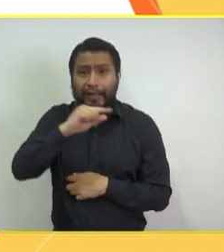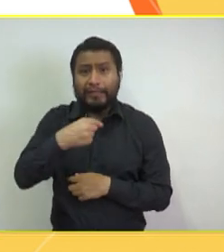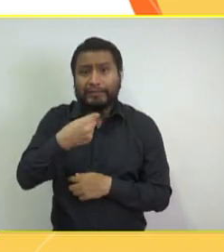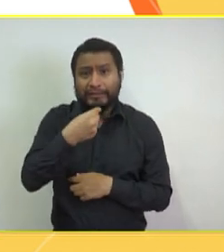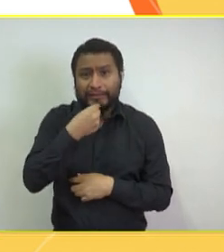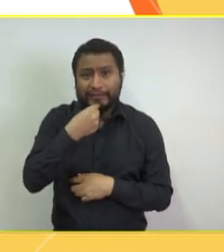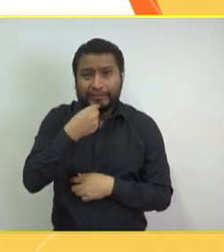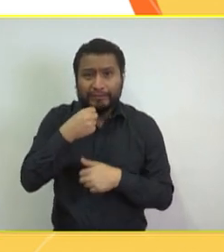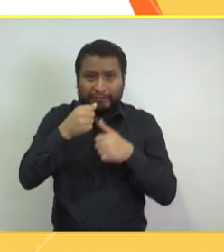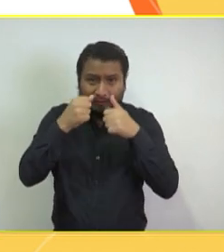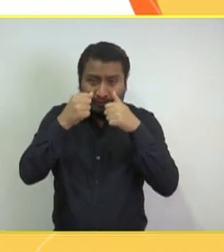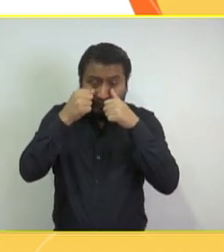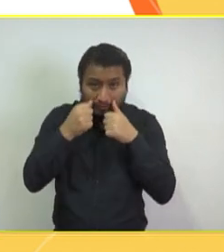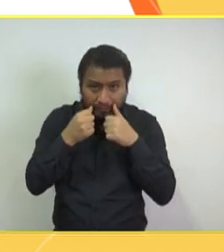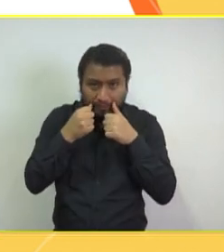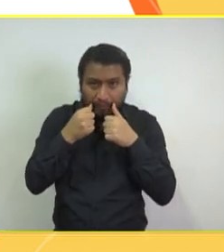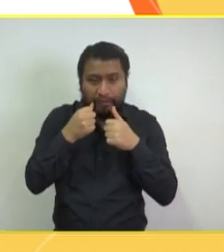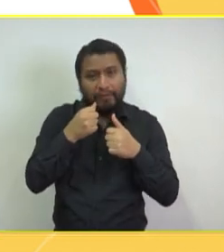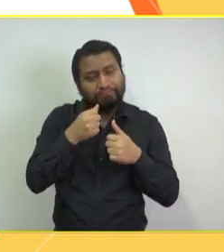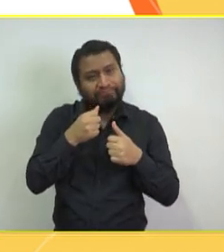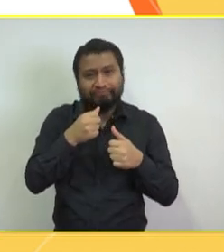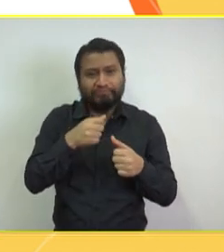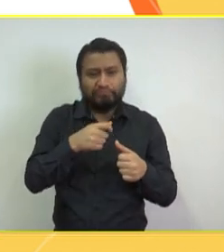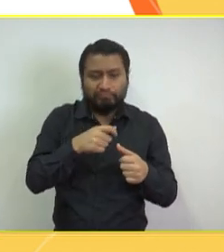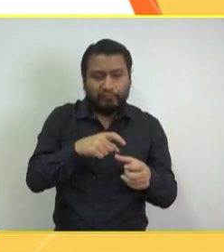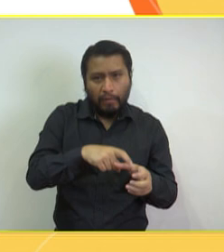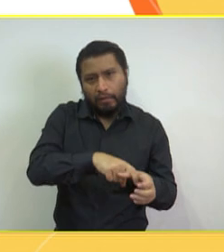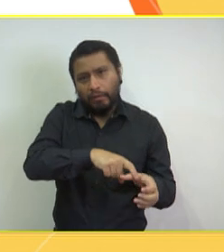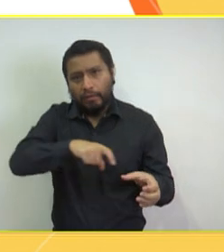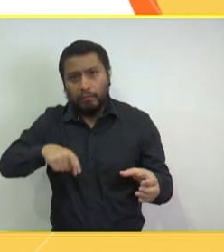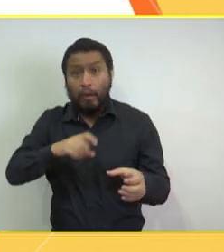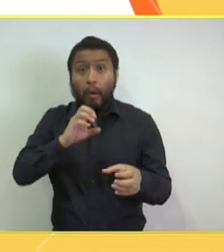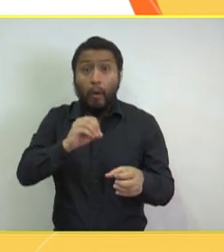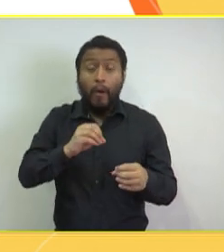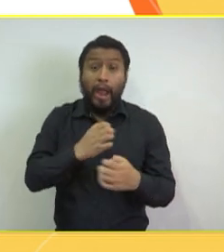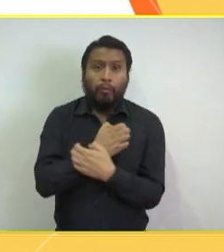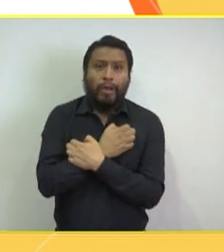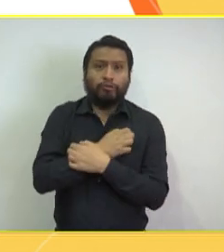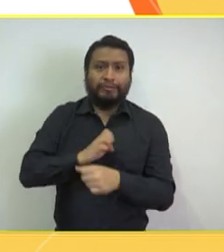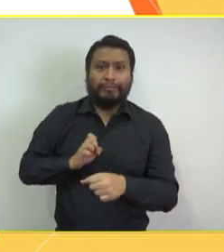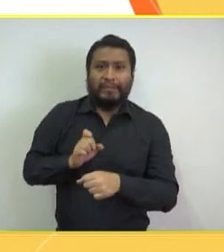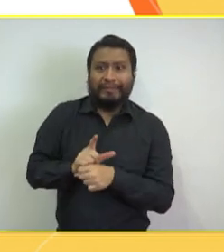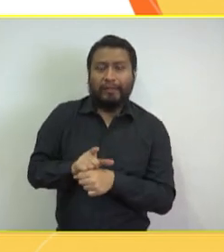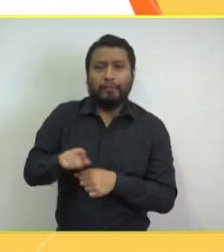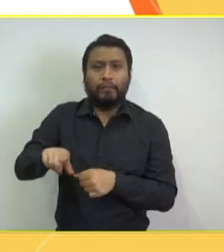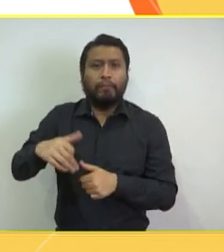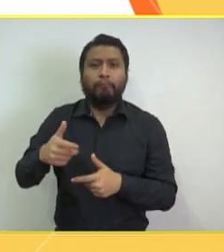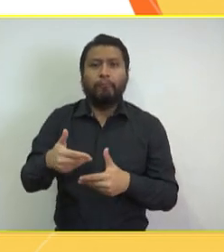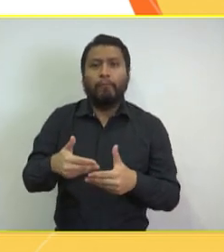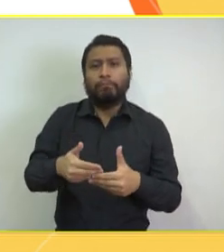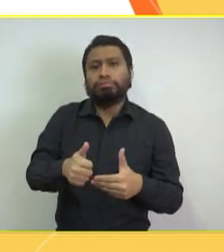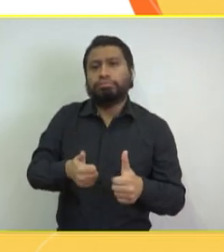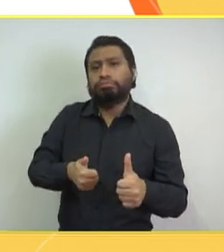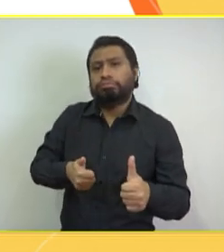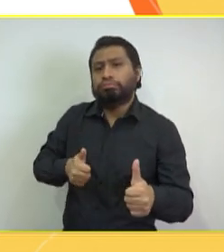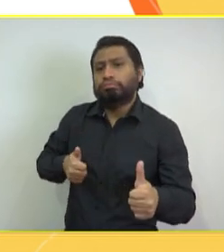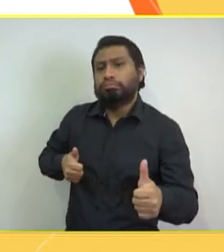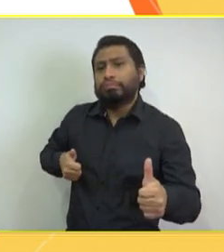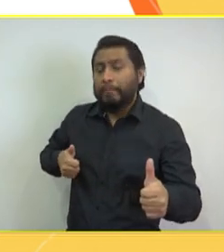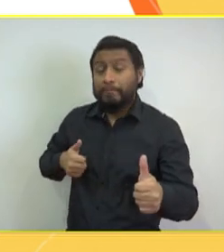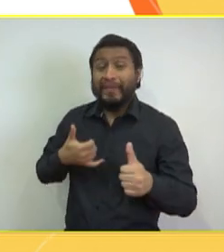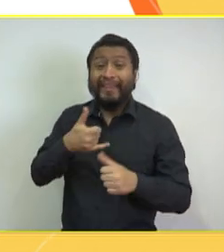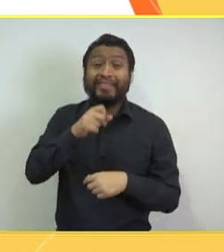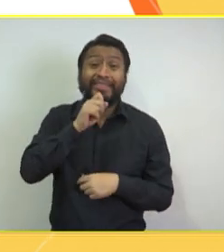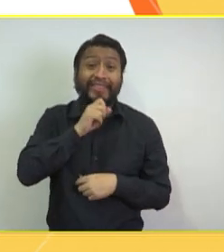al separarlos y generar estos sistemas de educación especializada, y el otro es que el contenido